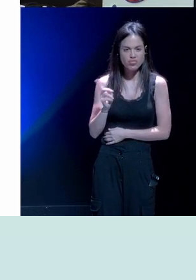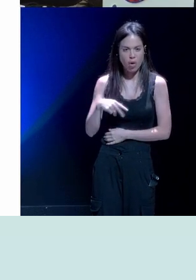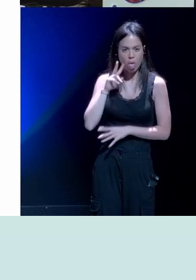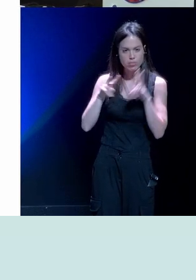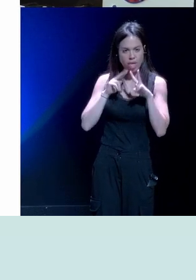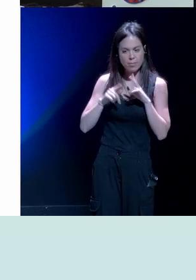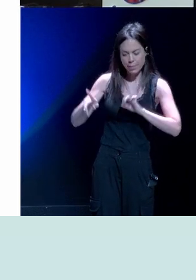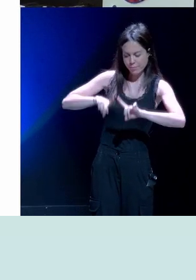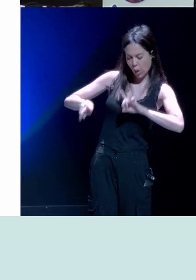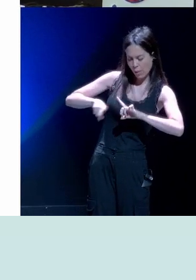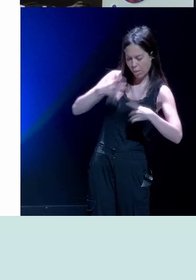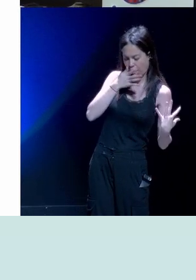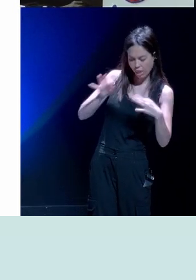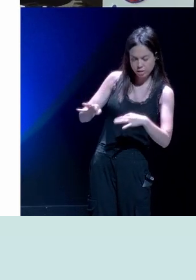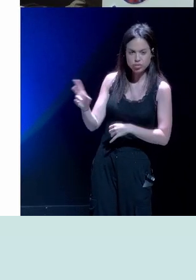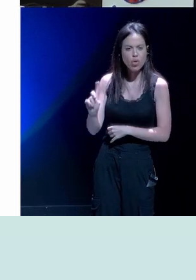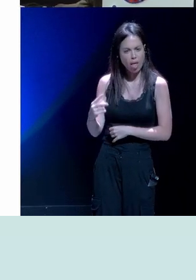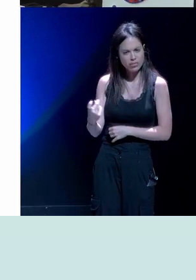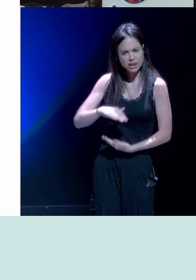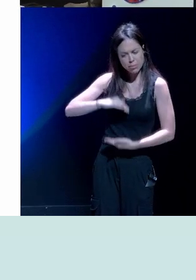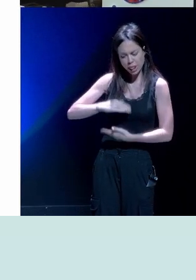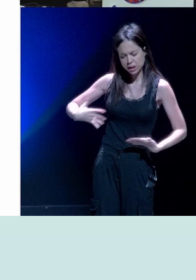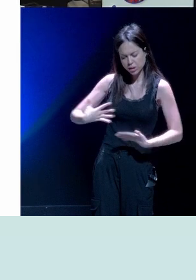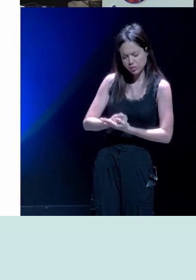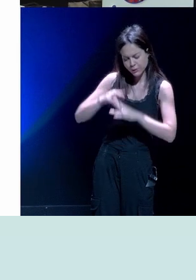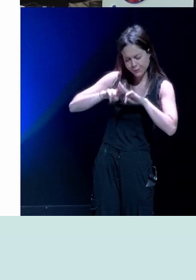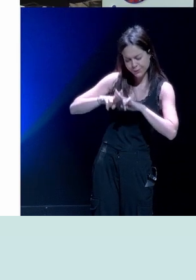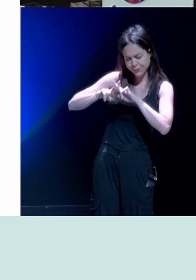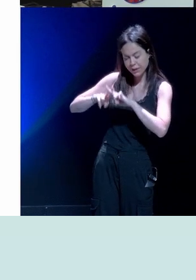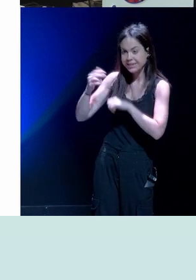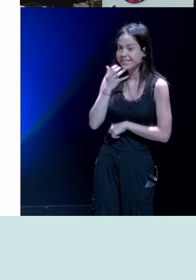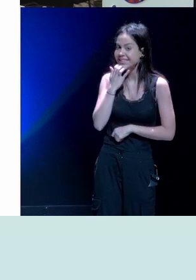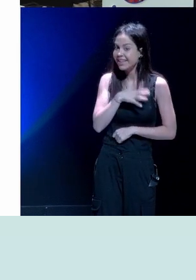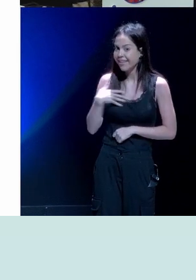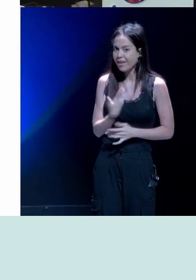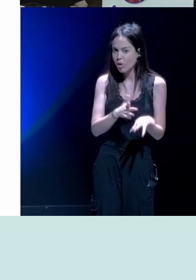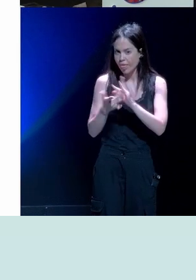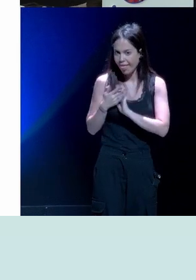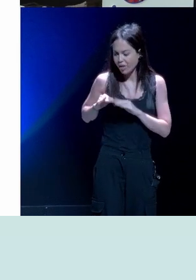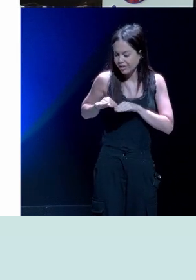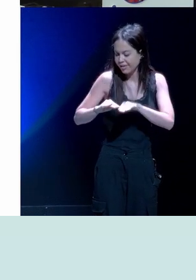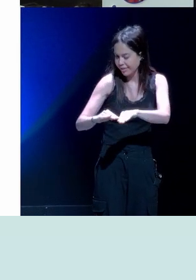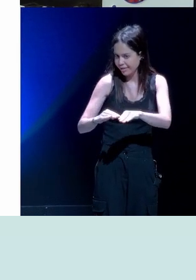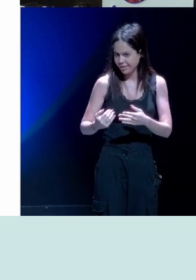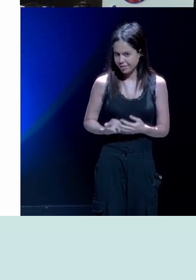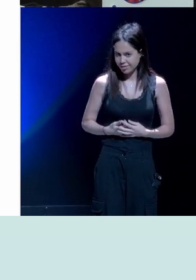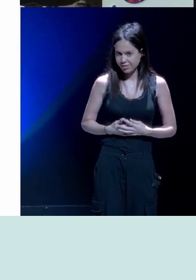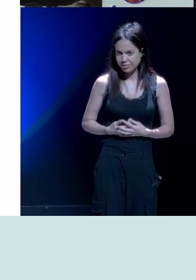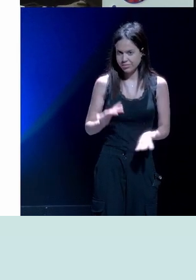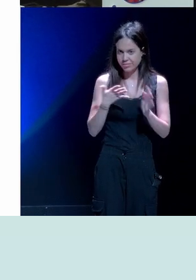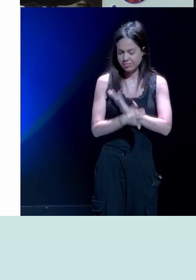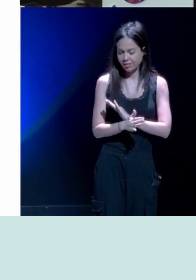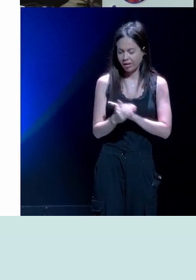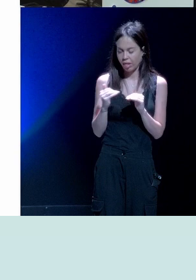que hay que tratar. Si queremos crear una relación simétrica, que no